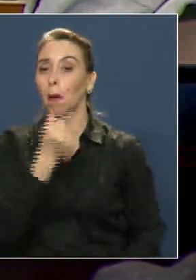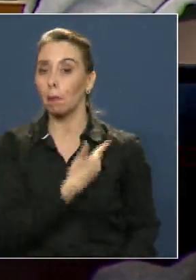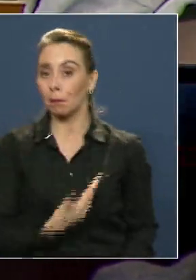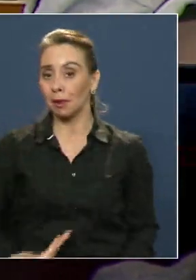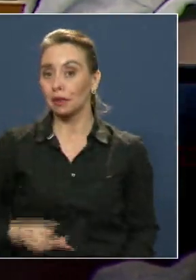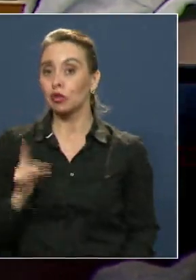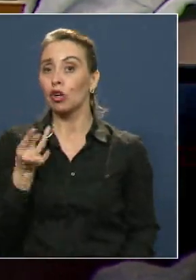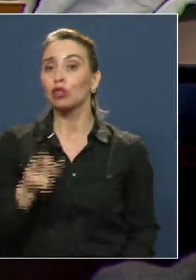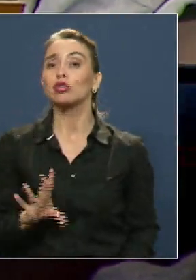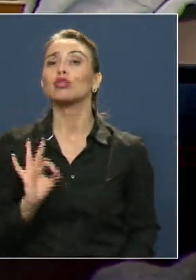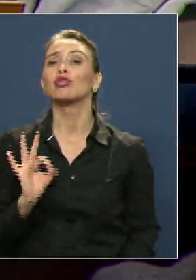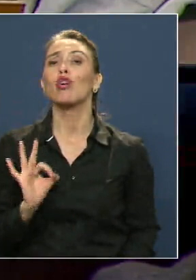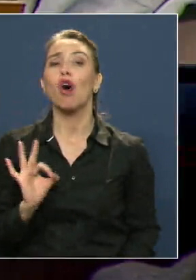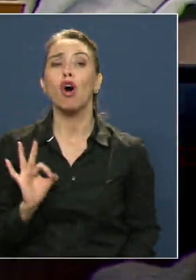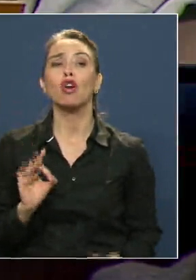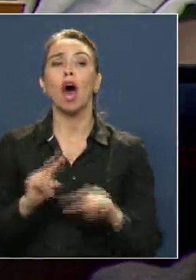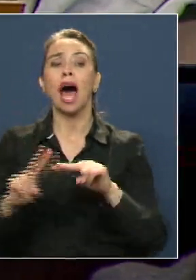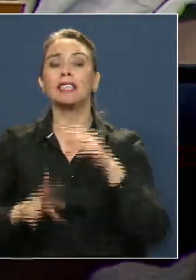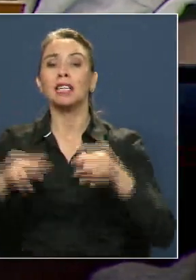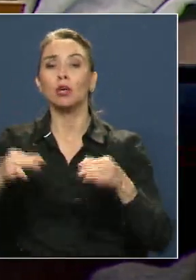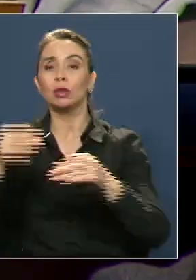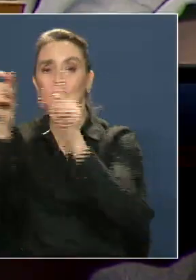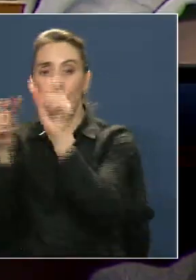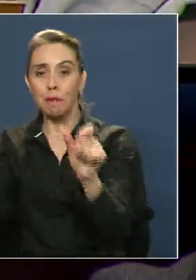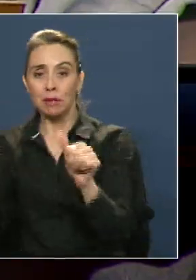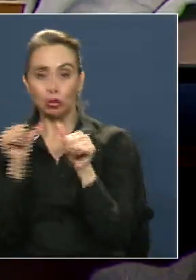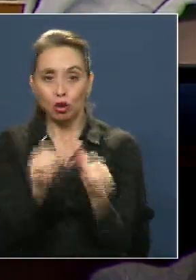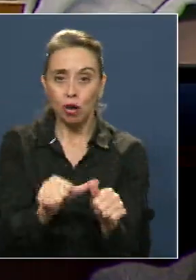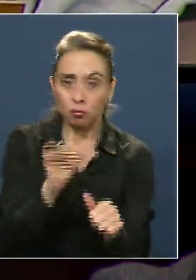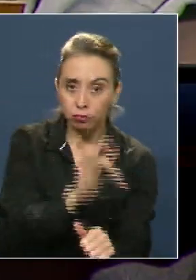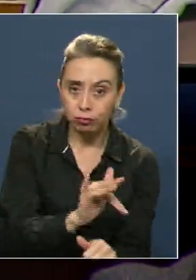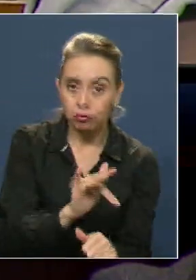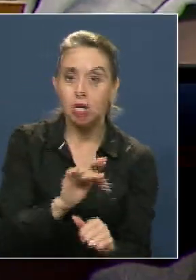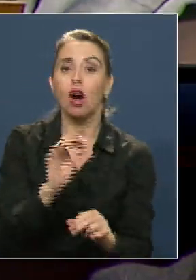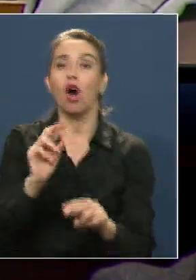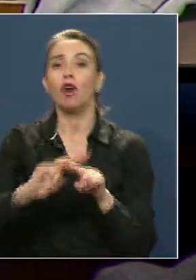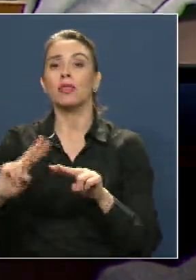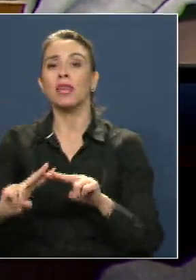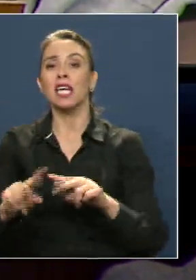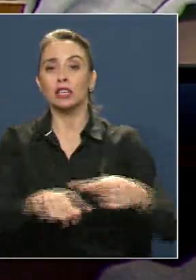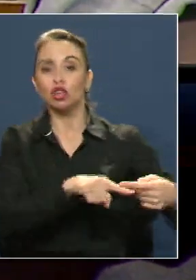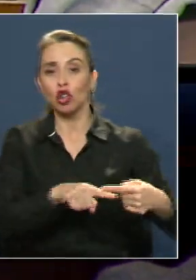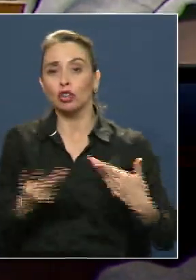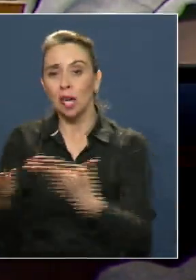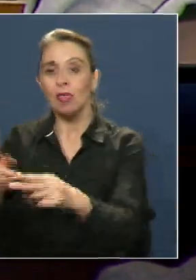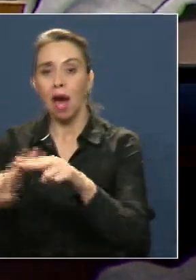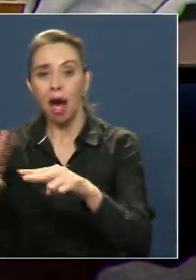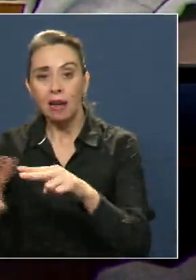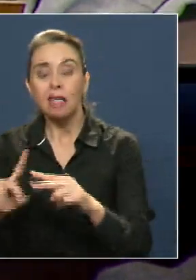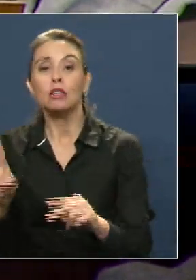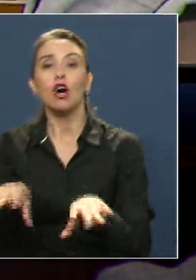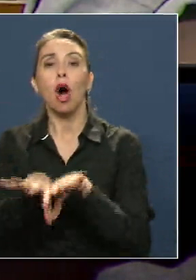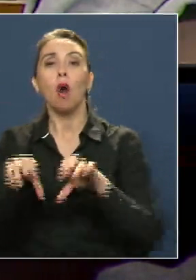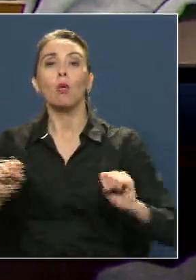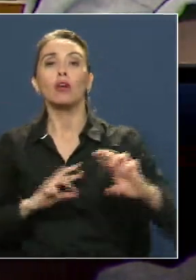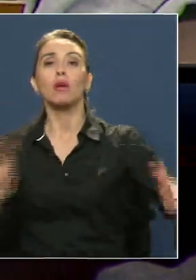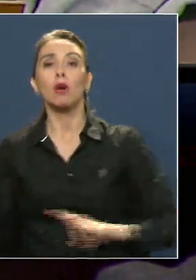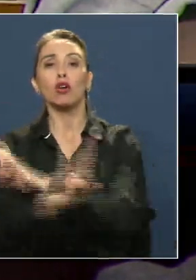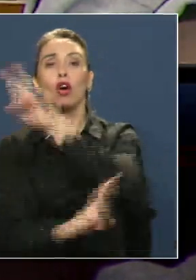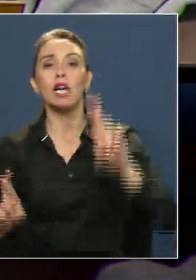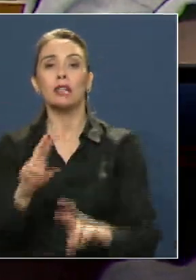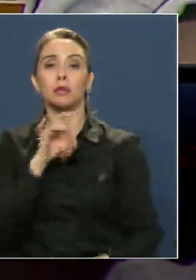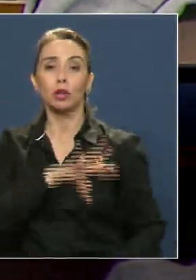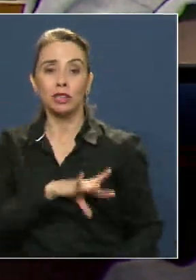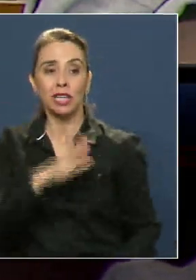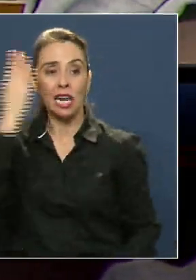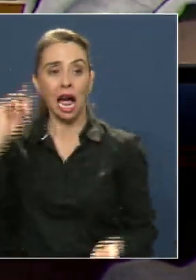es solo una cuestión de hacer justicia con los autores, no es solo una cuestión de reparación social, es también una cuestión de un pacto de convivencia en Chile. Porque cuando